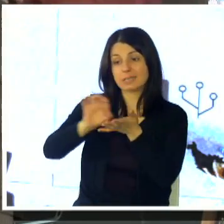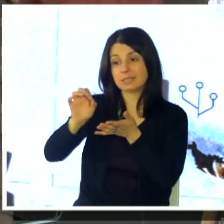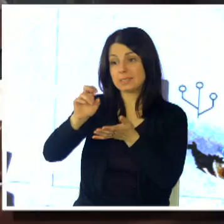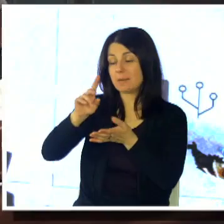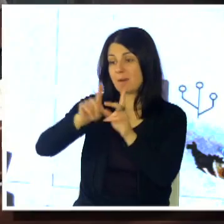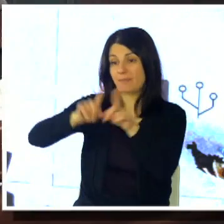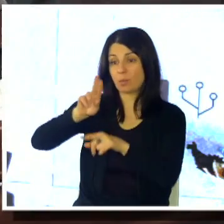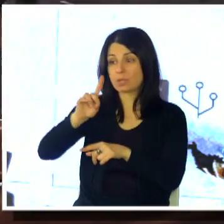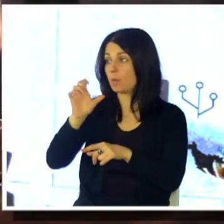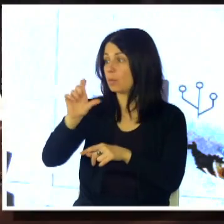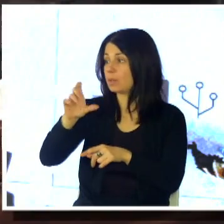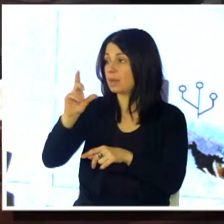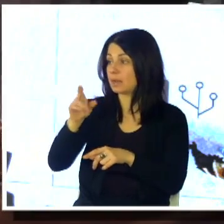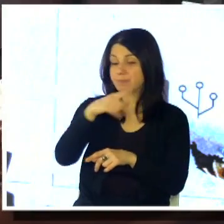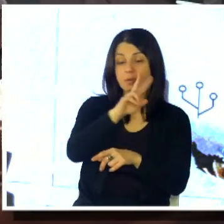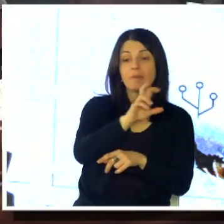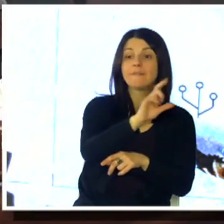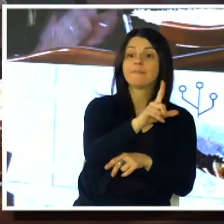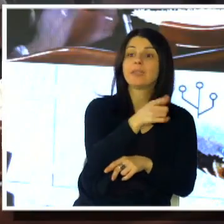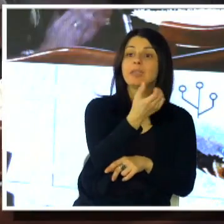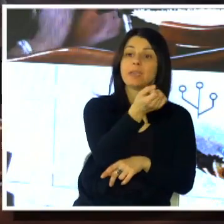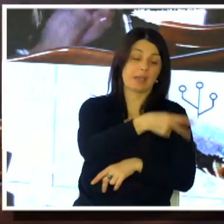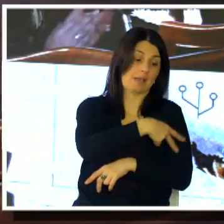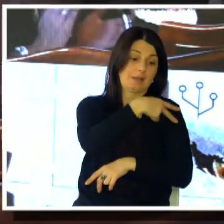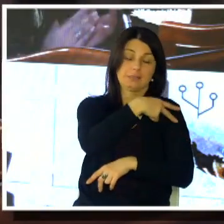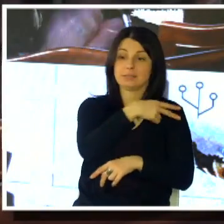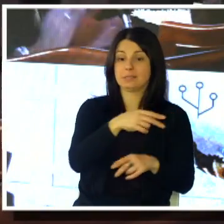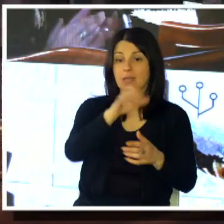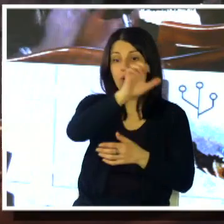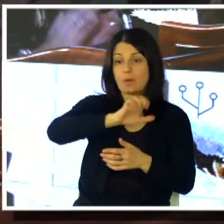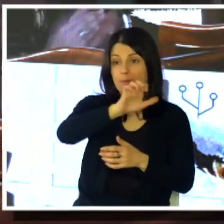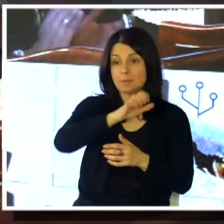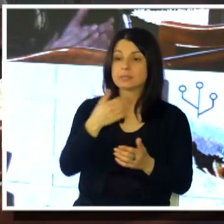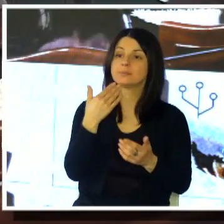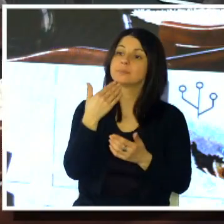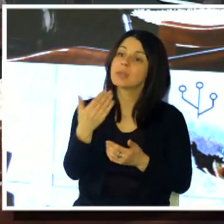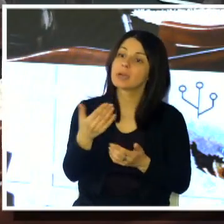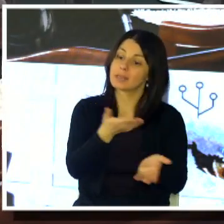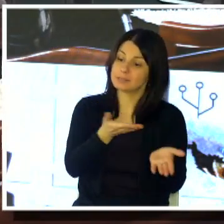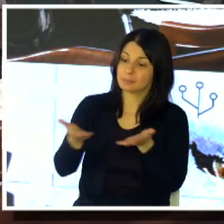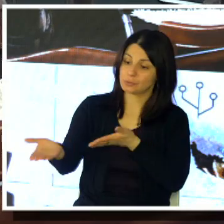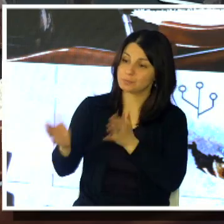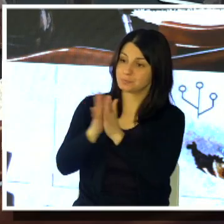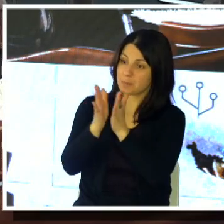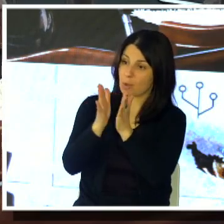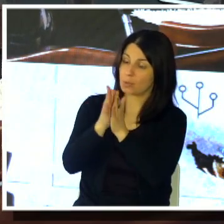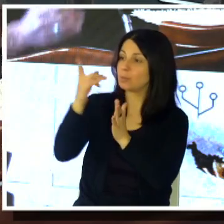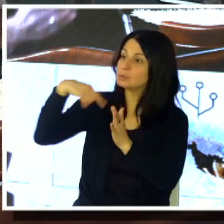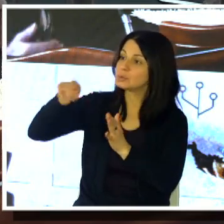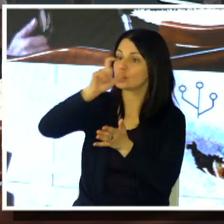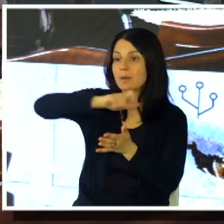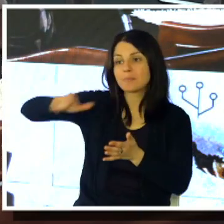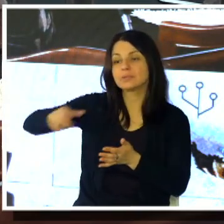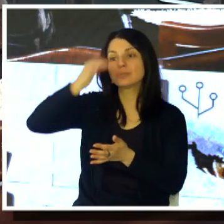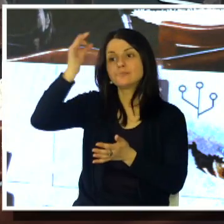licenciado en informática de la Universidad de la Empresa. Los aplaudimos y les agradecemos a ellos y en su nombre a todos los panelistas. Ustedes vieron